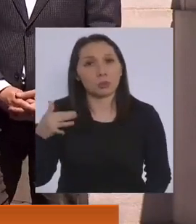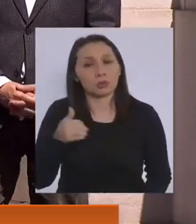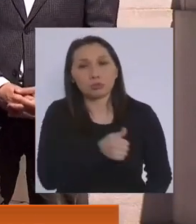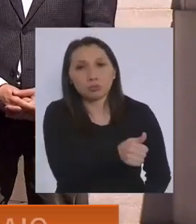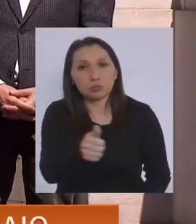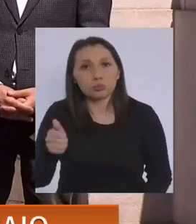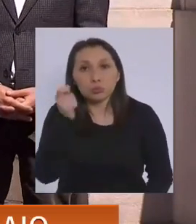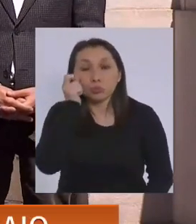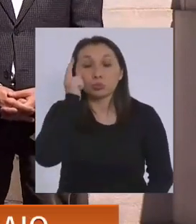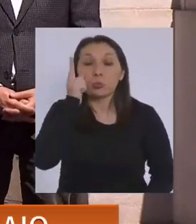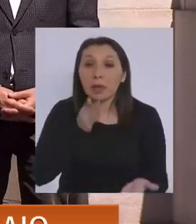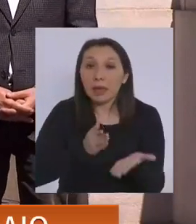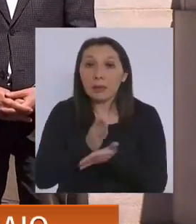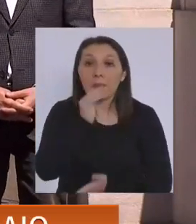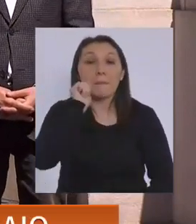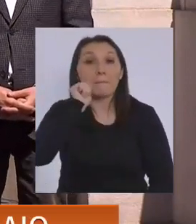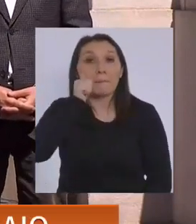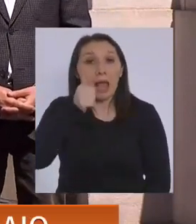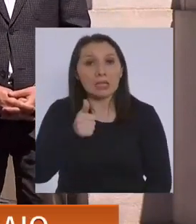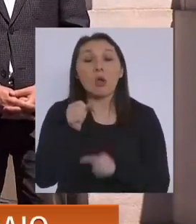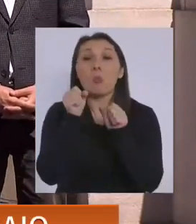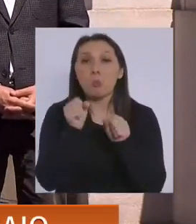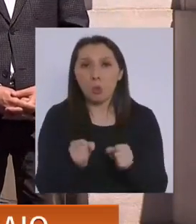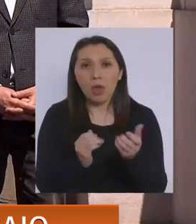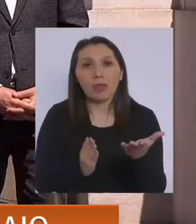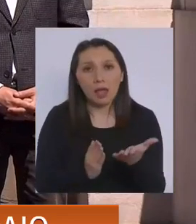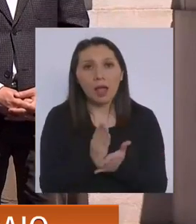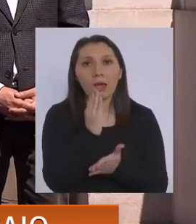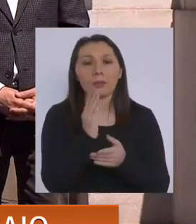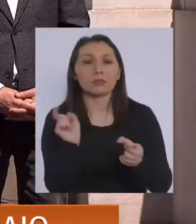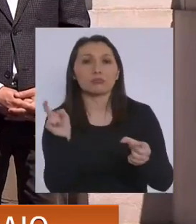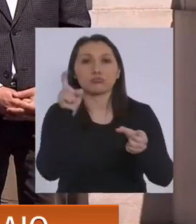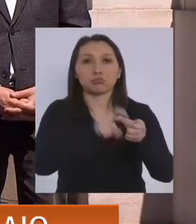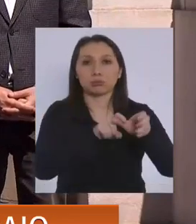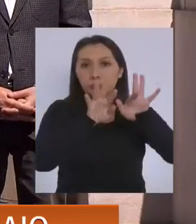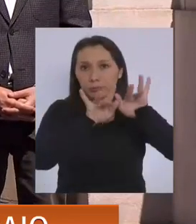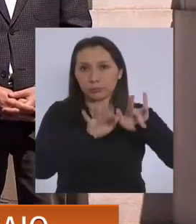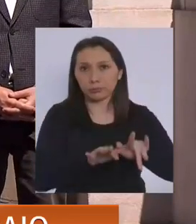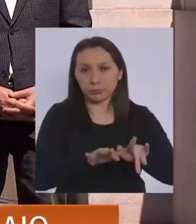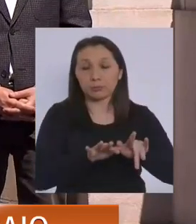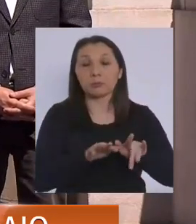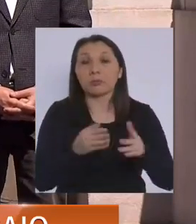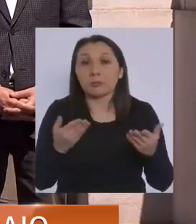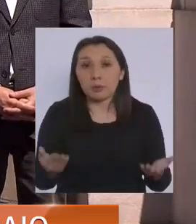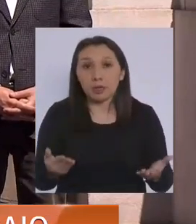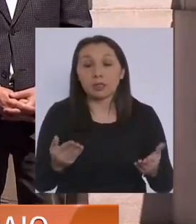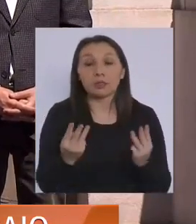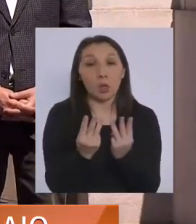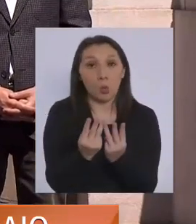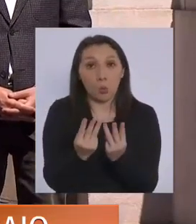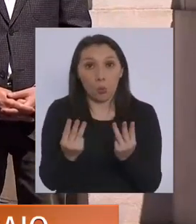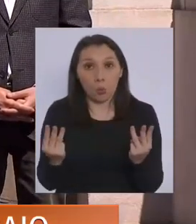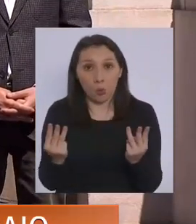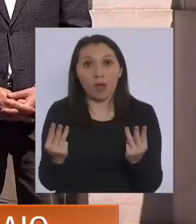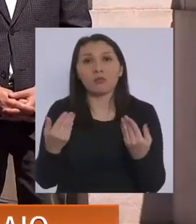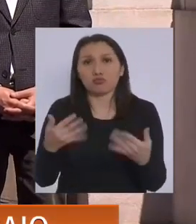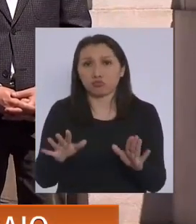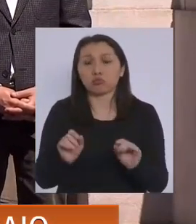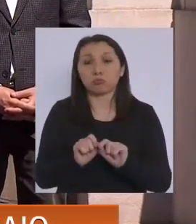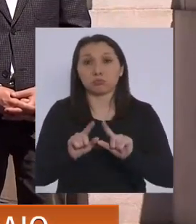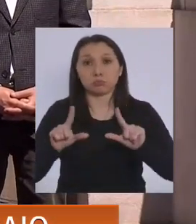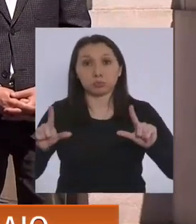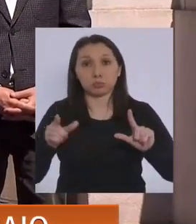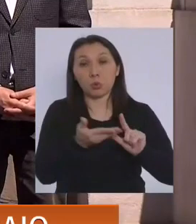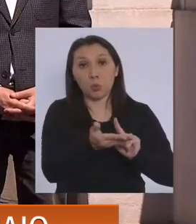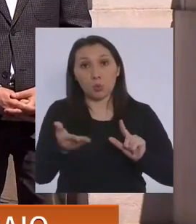todos sepan que a partir de mañana ya pueden comenzar a postular. Y por lo tanto la plataforma que ya está habilitada, que de